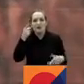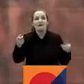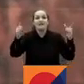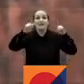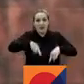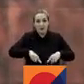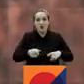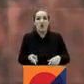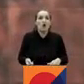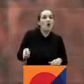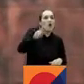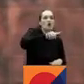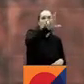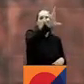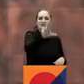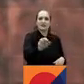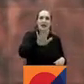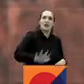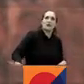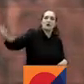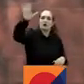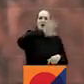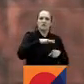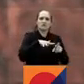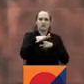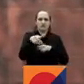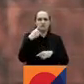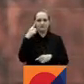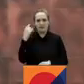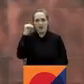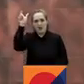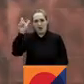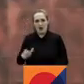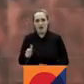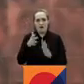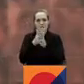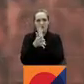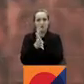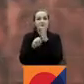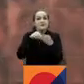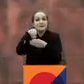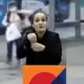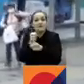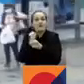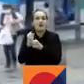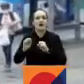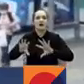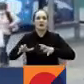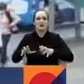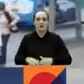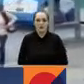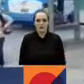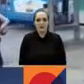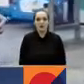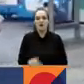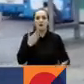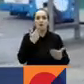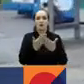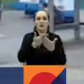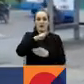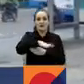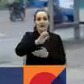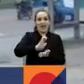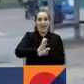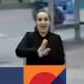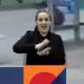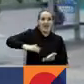deslizamientos en las vías de Risaralda. Este es un informe de Paula Rodríguez, periodista de la Radio Nacional. Muy buenas tardes. En el eje cafetero las